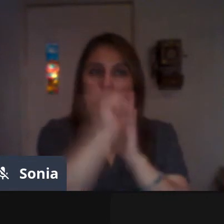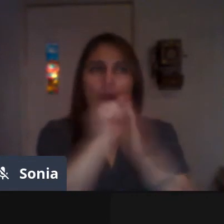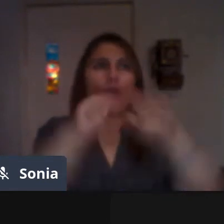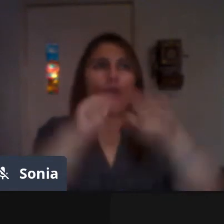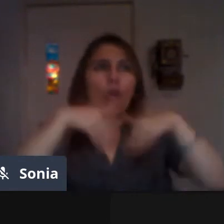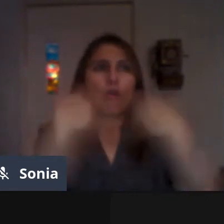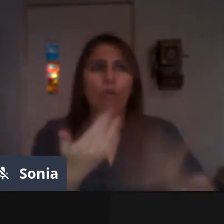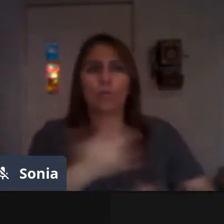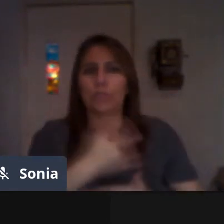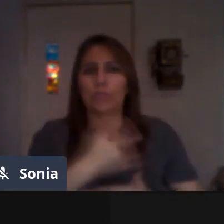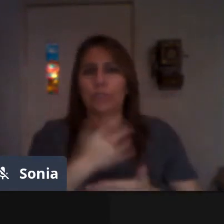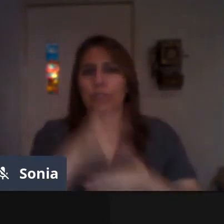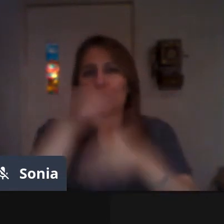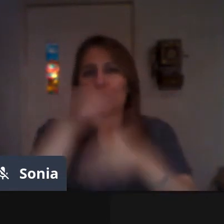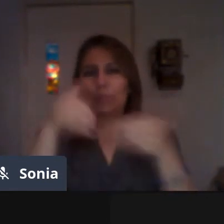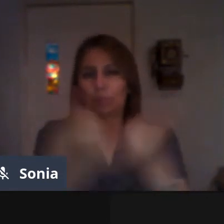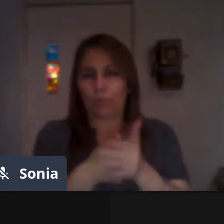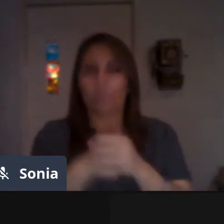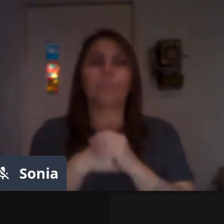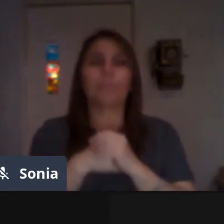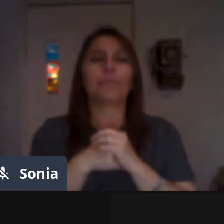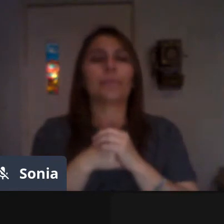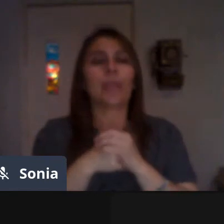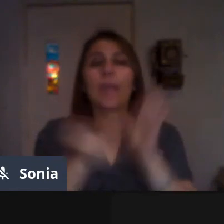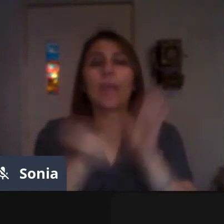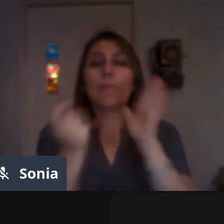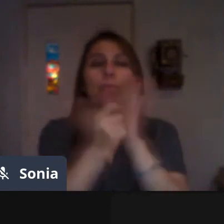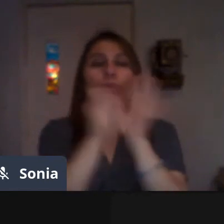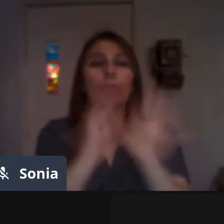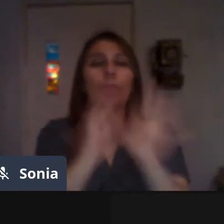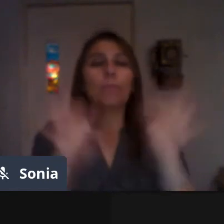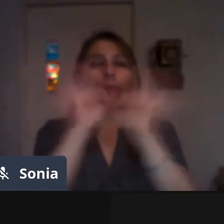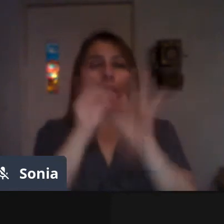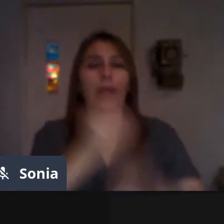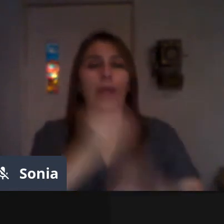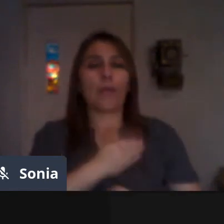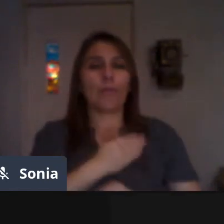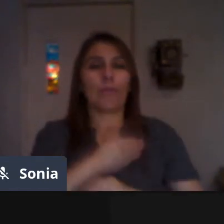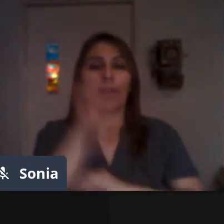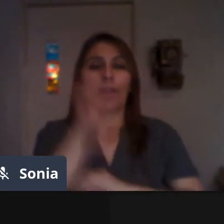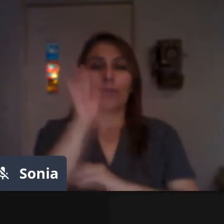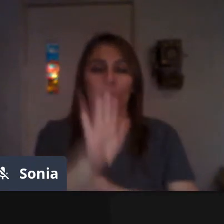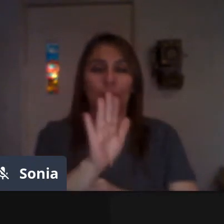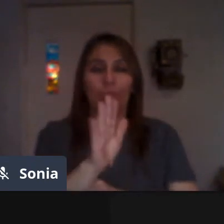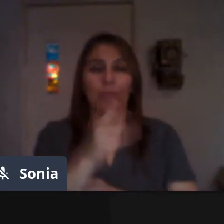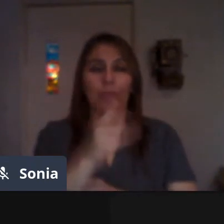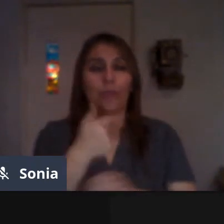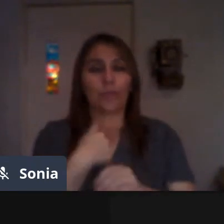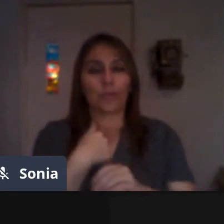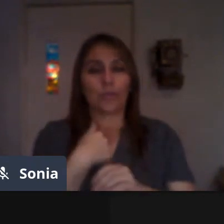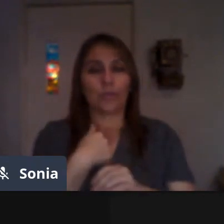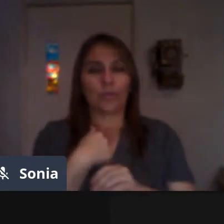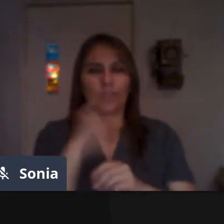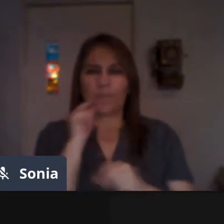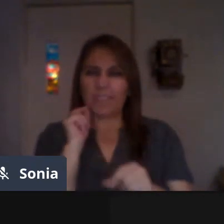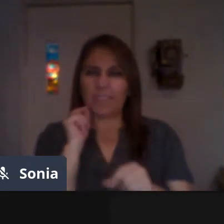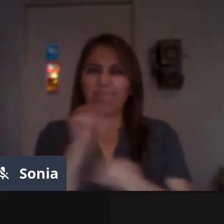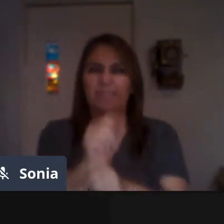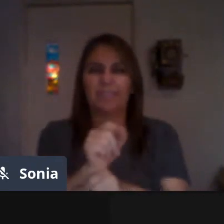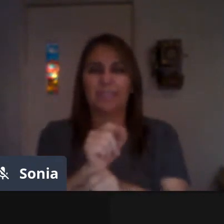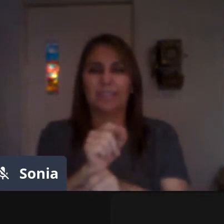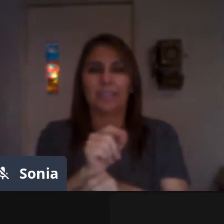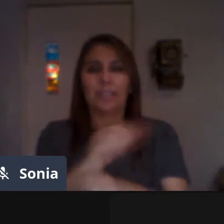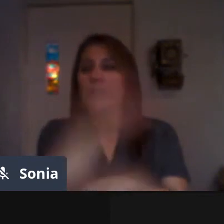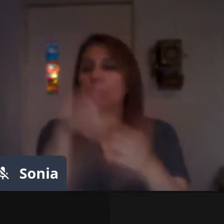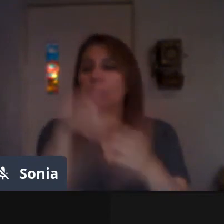parece muy muy importante de tu novela yo por ejemplo soy muy crítica cuando cogen un caso que todos conocemos como el de